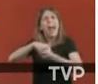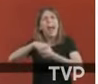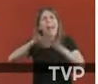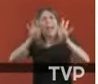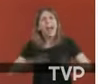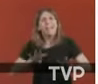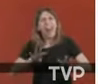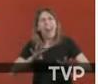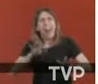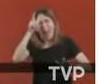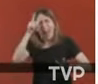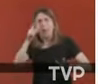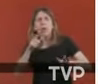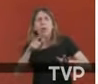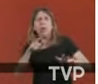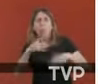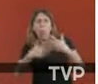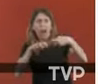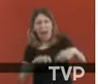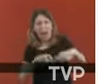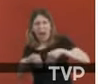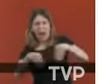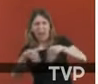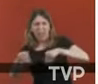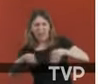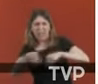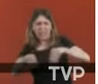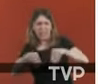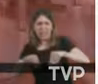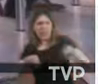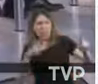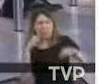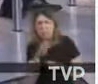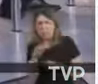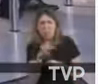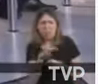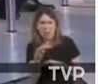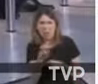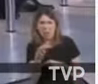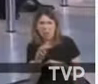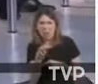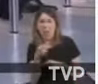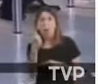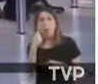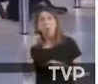los Incas. Un día falta uno de los jugadores de ajedrez